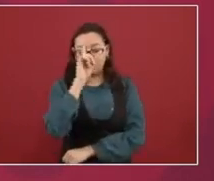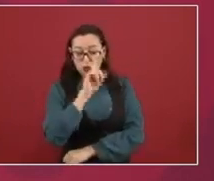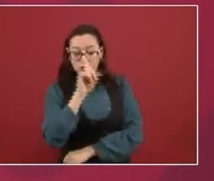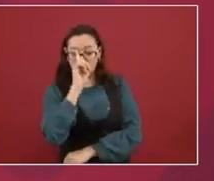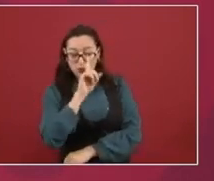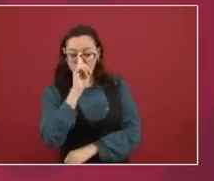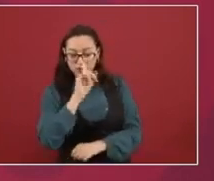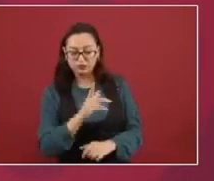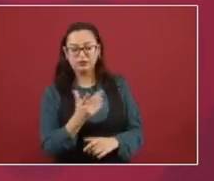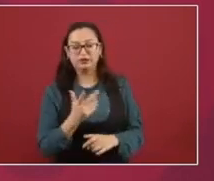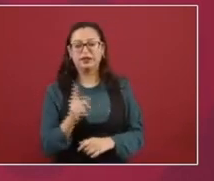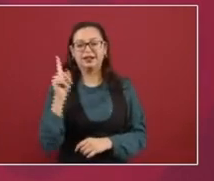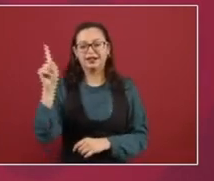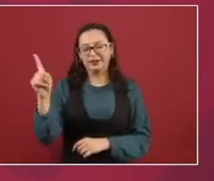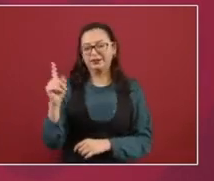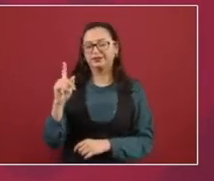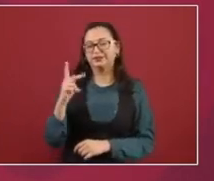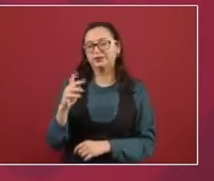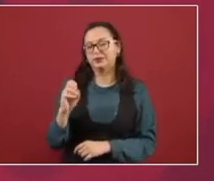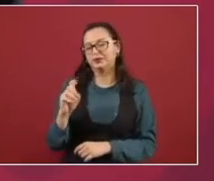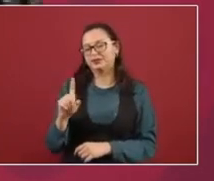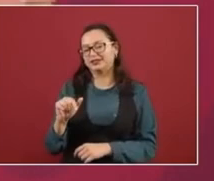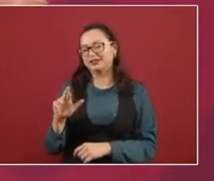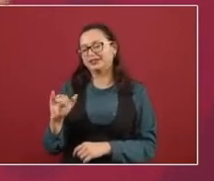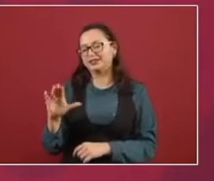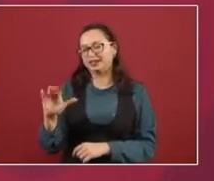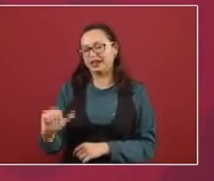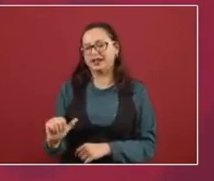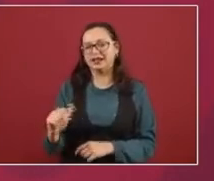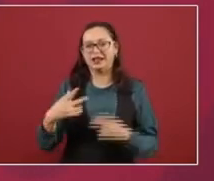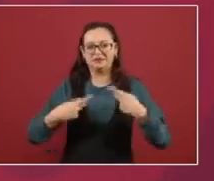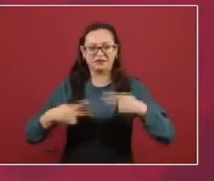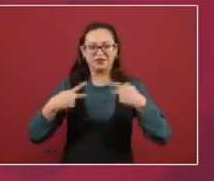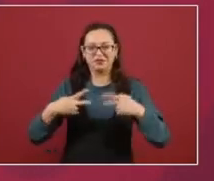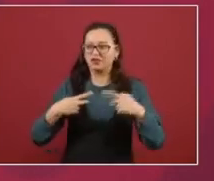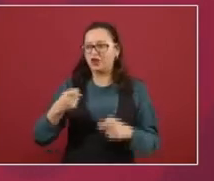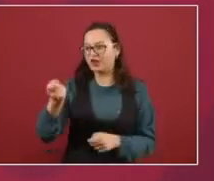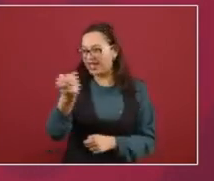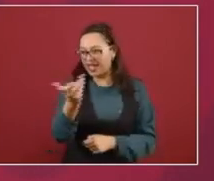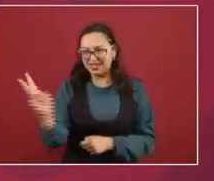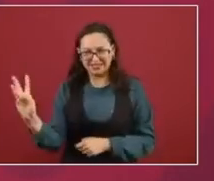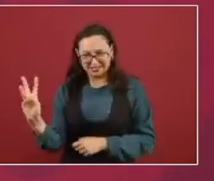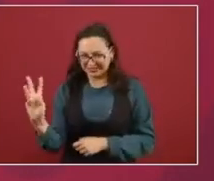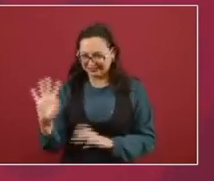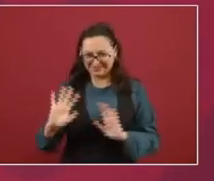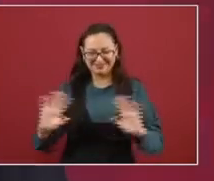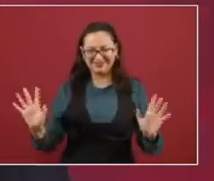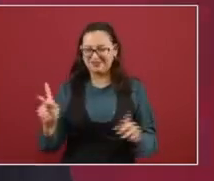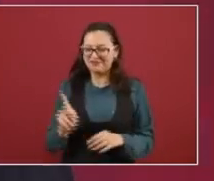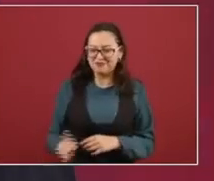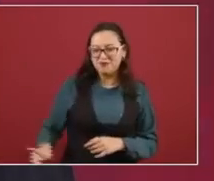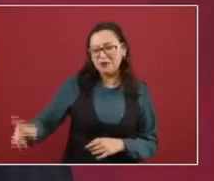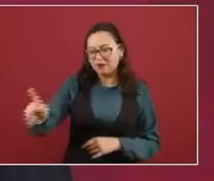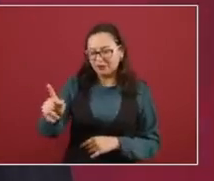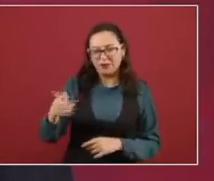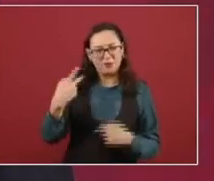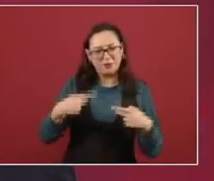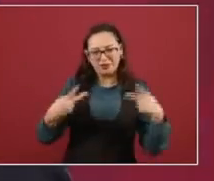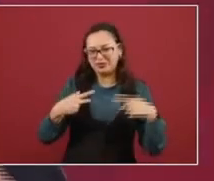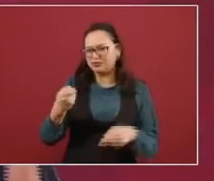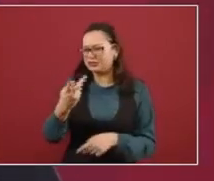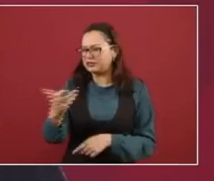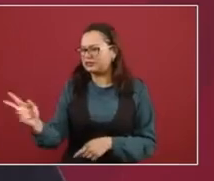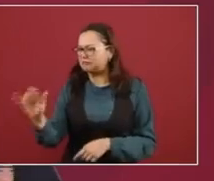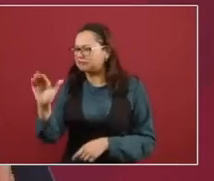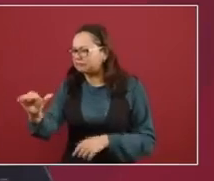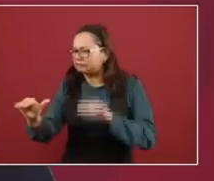en Poza Rica. Le pregunté a la gente si querían